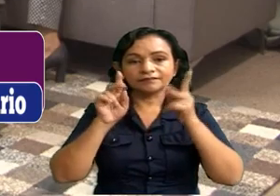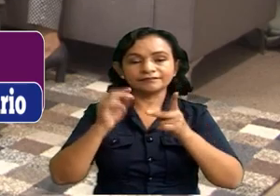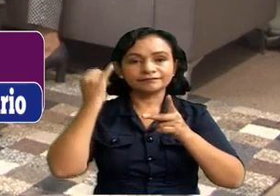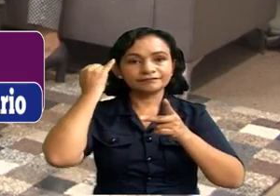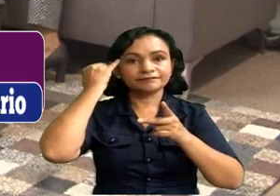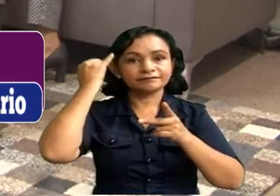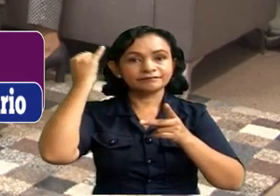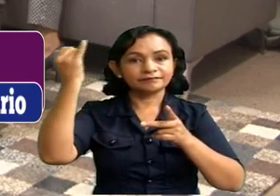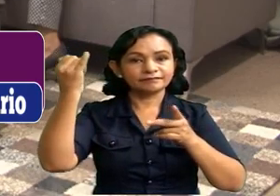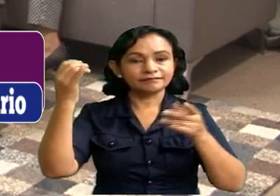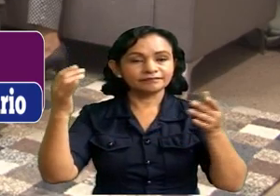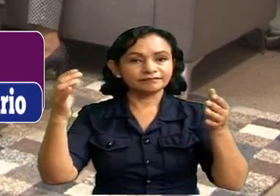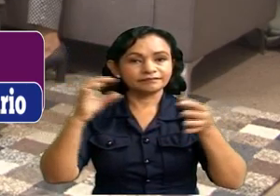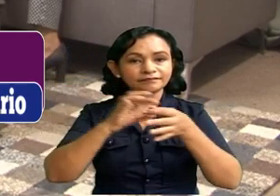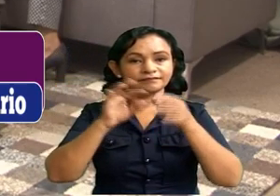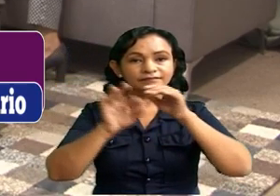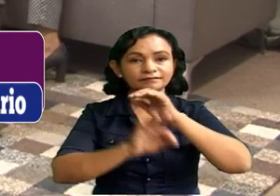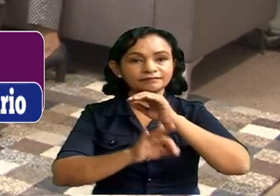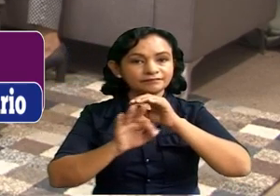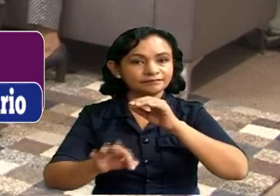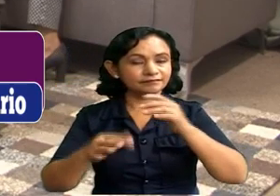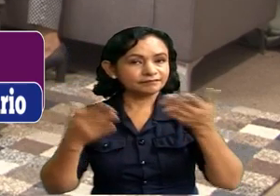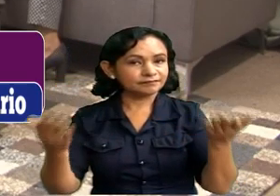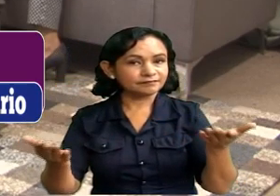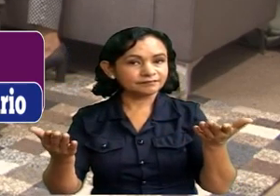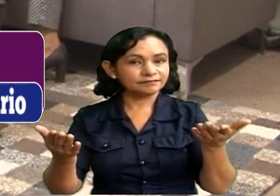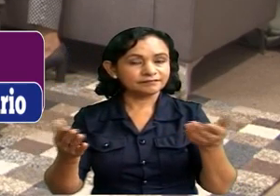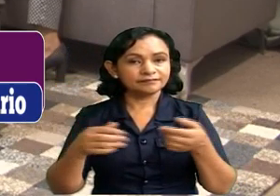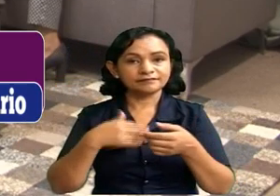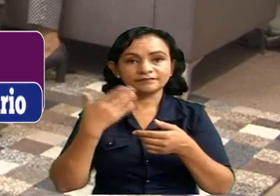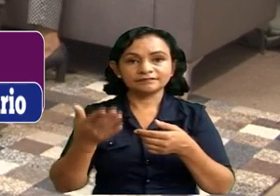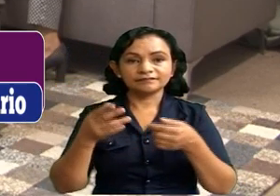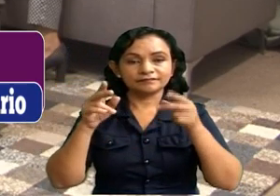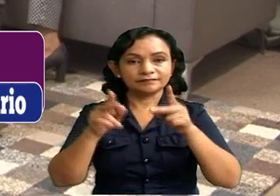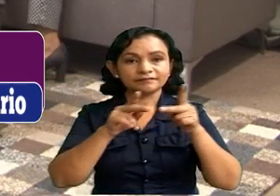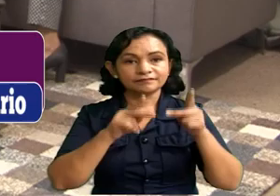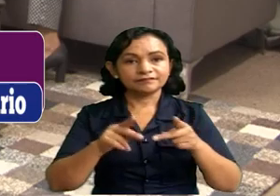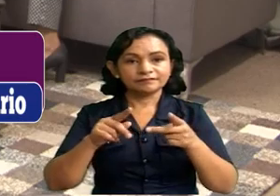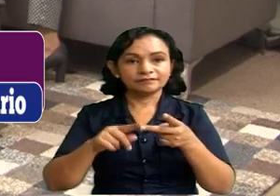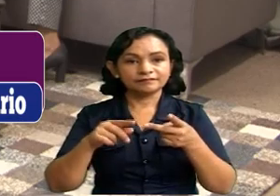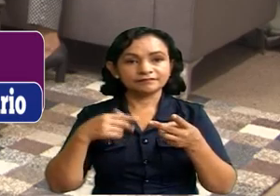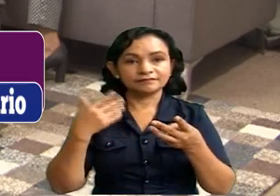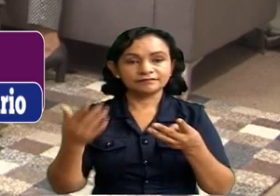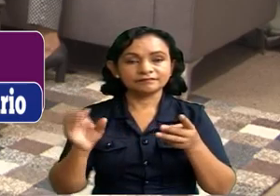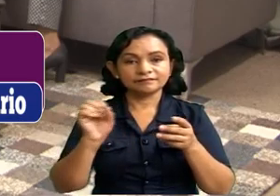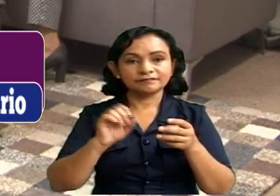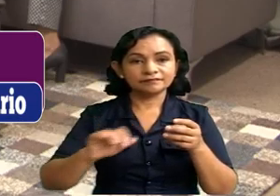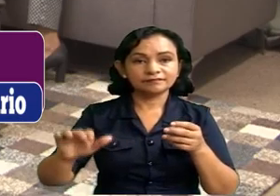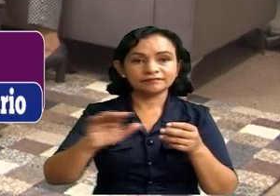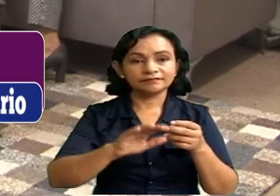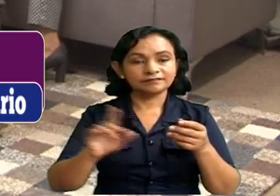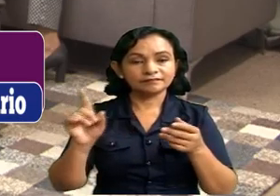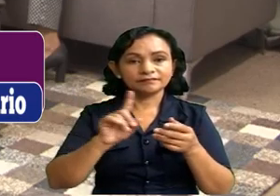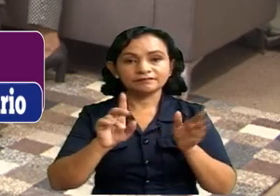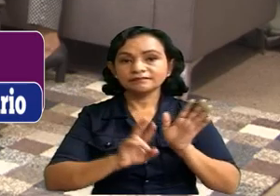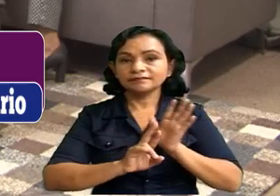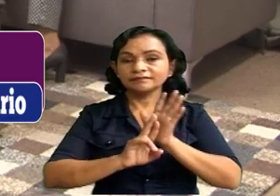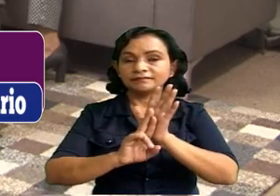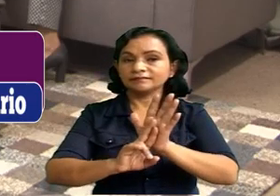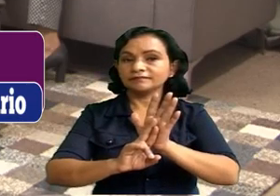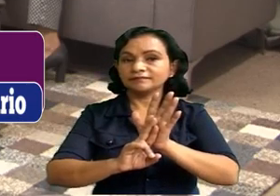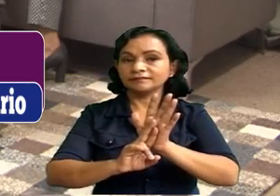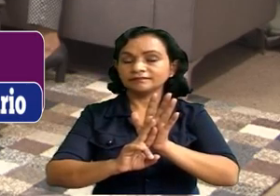lo liga al tema de la filosofía, ¿verdad? Entonces los intelectuales y esa sociedad civil que no es representativa